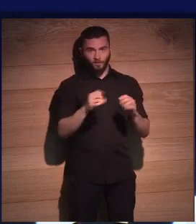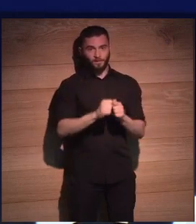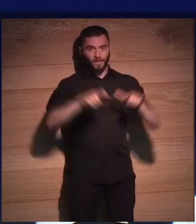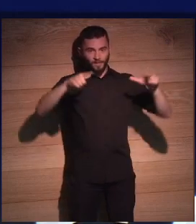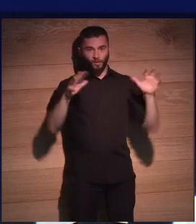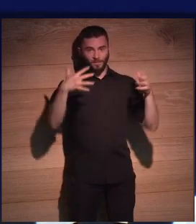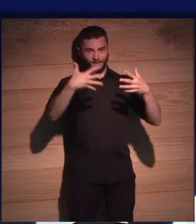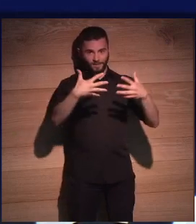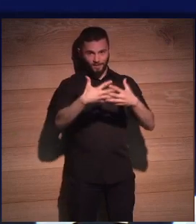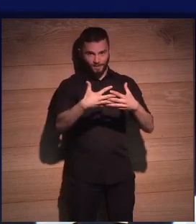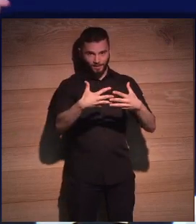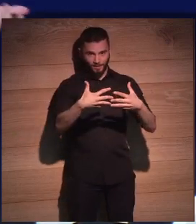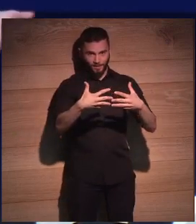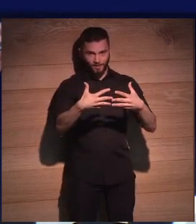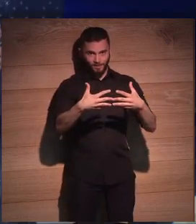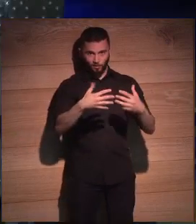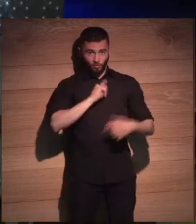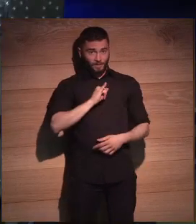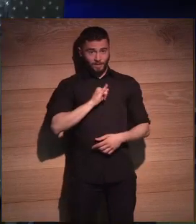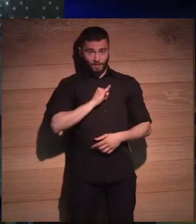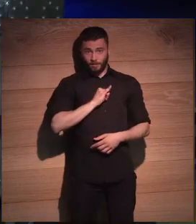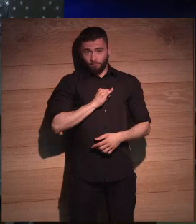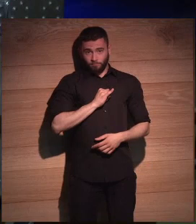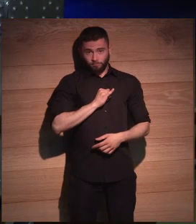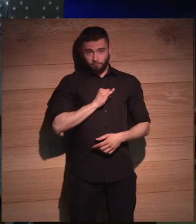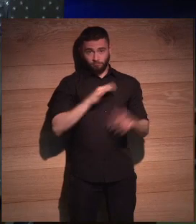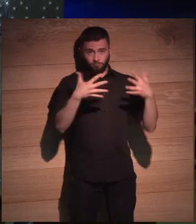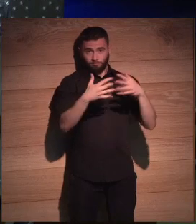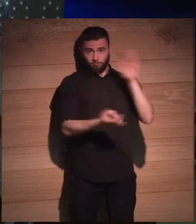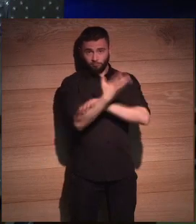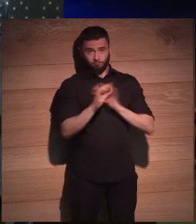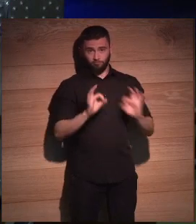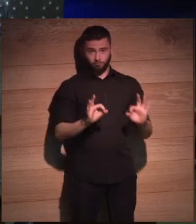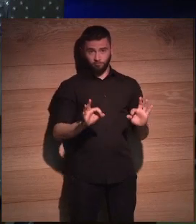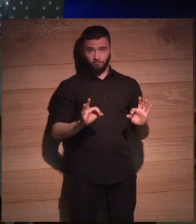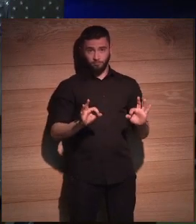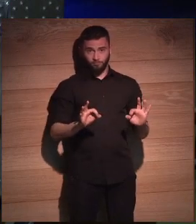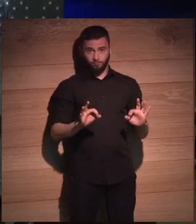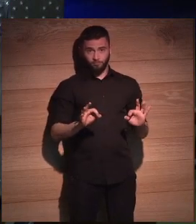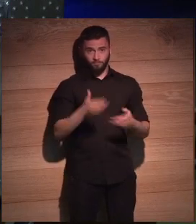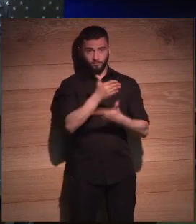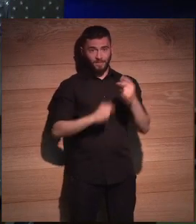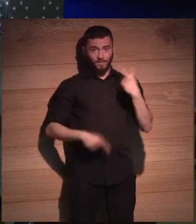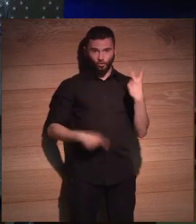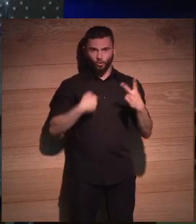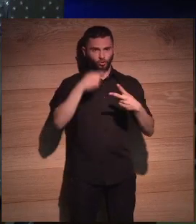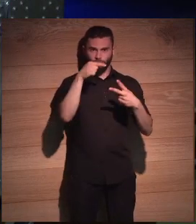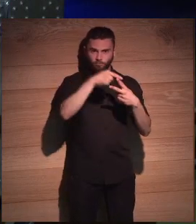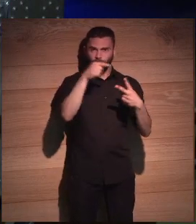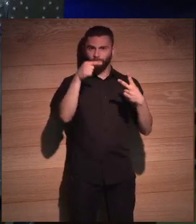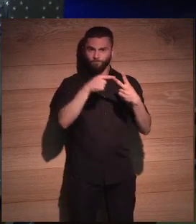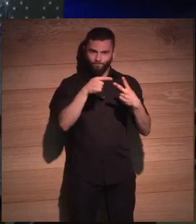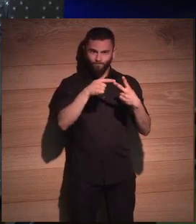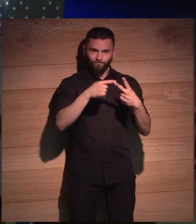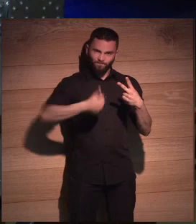Internet. Eso es una idiosincrasia de la Internet que hemos creado. Las dos partes que yo quería hablaros más,